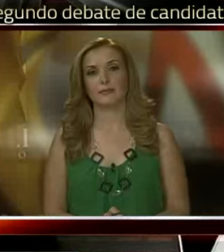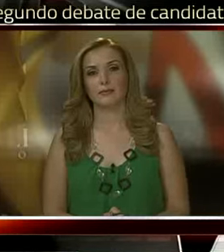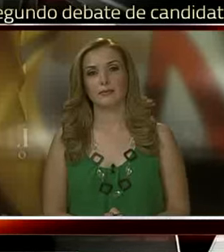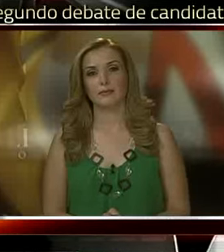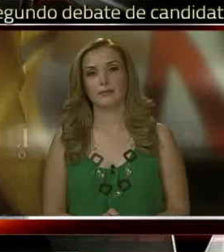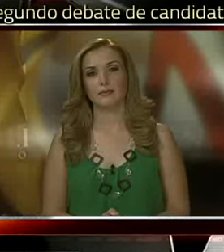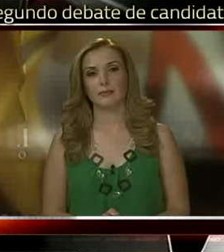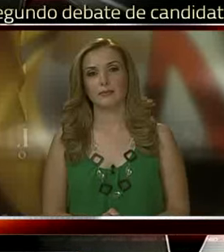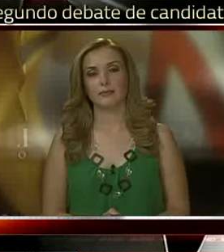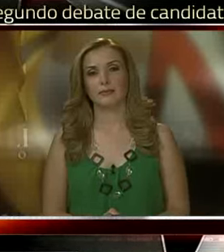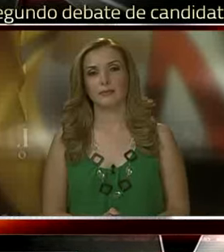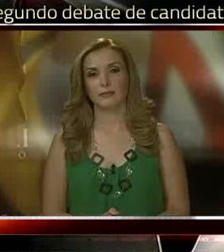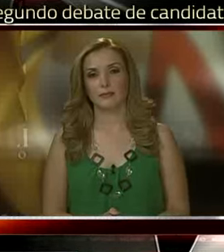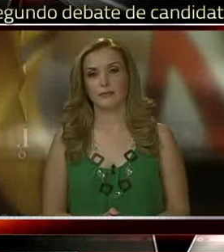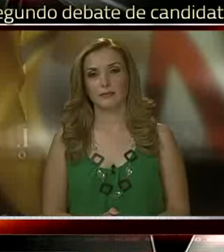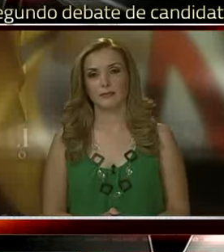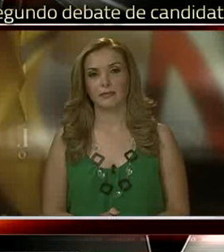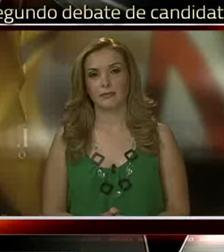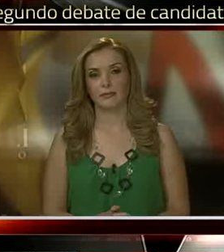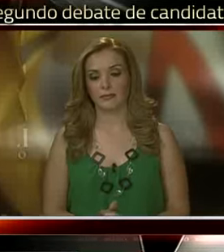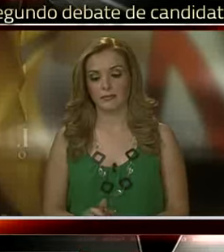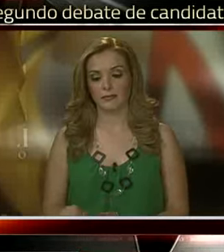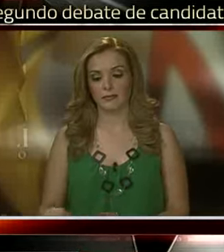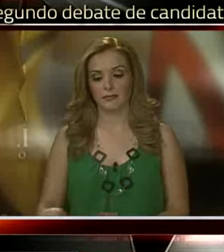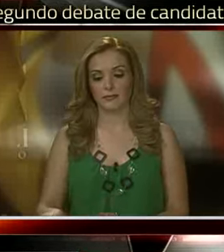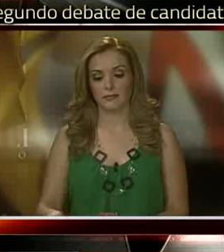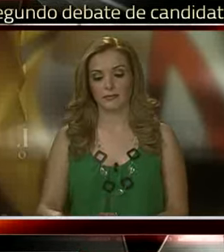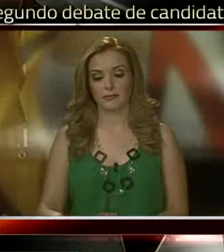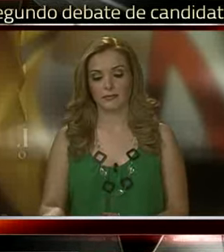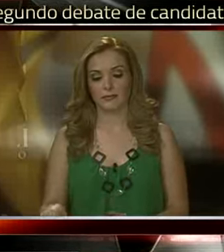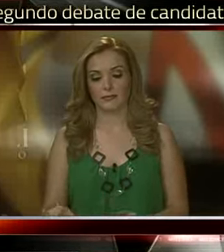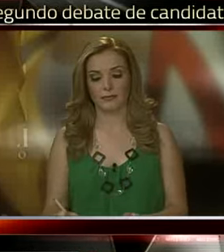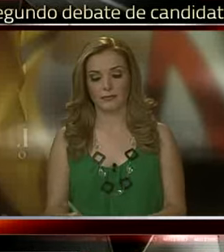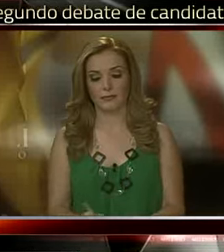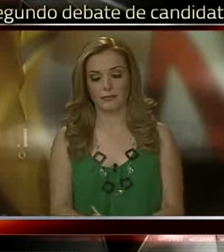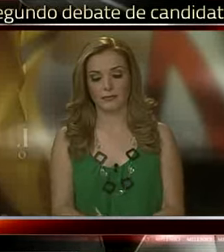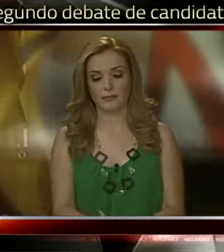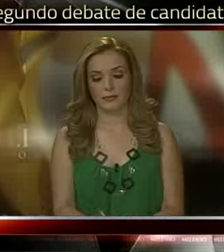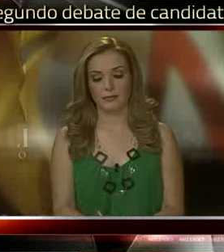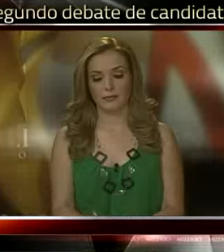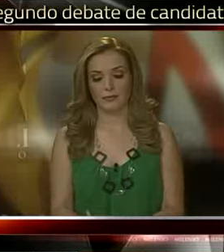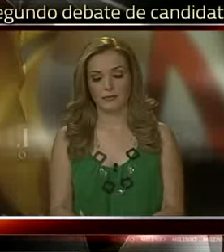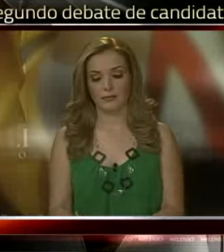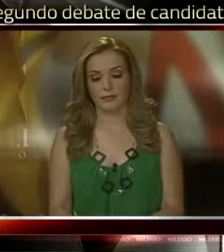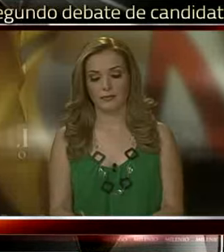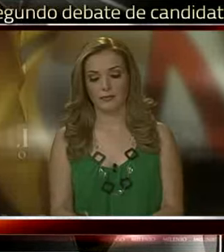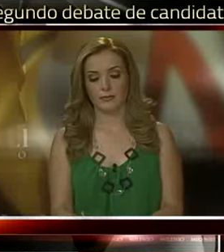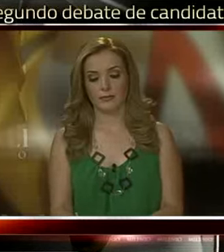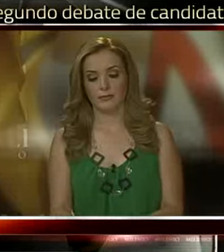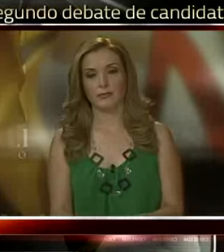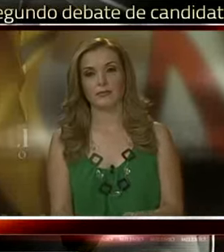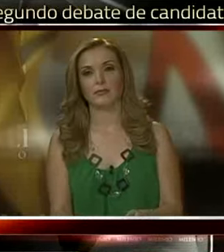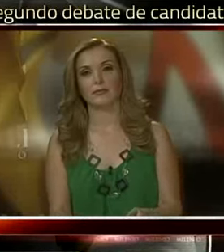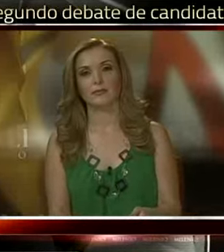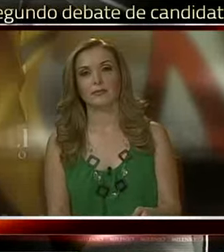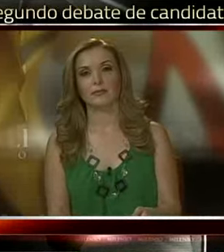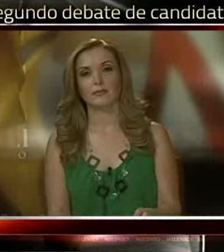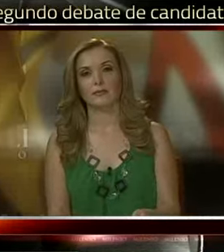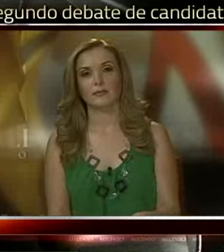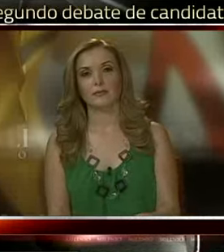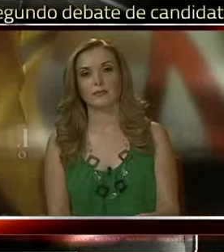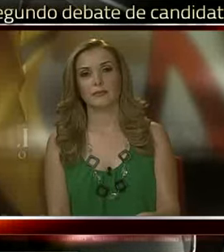al contrario, yo creo que sigo con causas todavía más amplias. Ahora veo por la gente discapacitada, por los niños de la